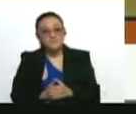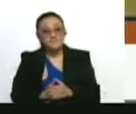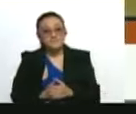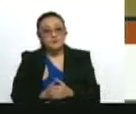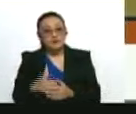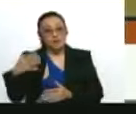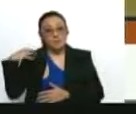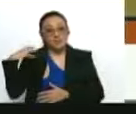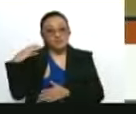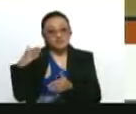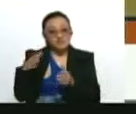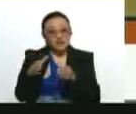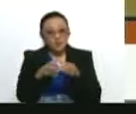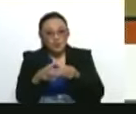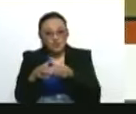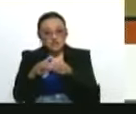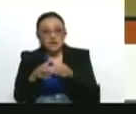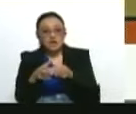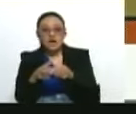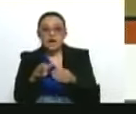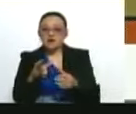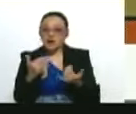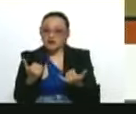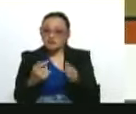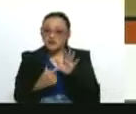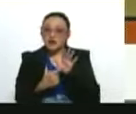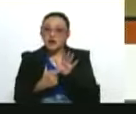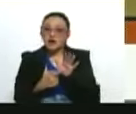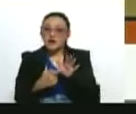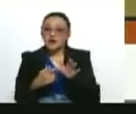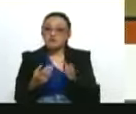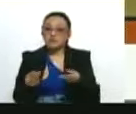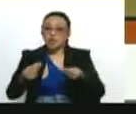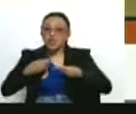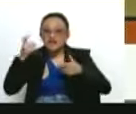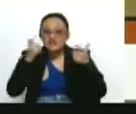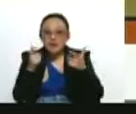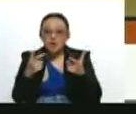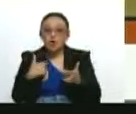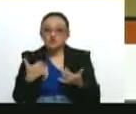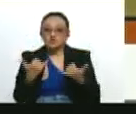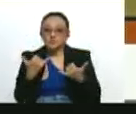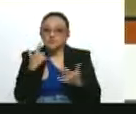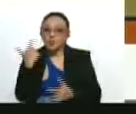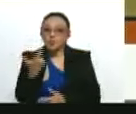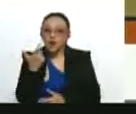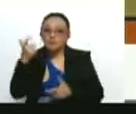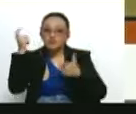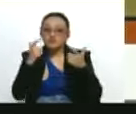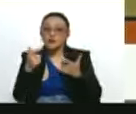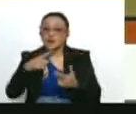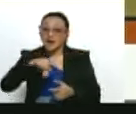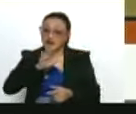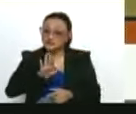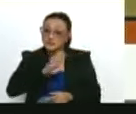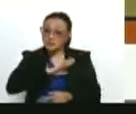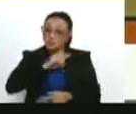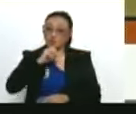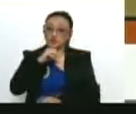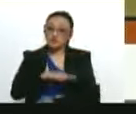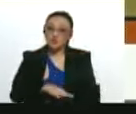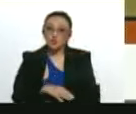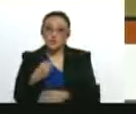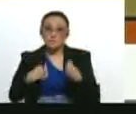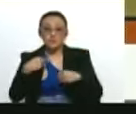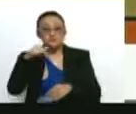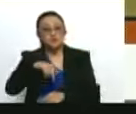unidades dijeron, aquí está, o nos devuelven a Chávez o lo buscamos nosotros. Esa ha sido nuestra historia. Bueno, esa preocupación de hoy